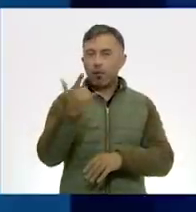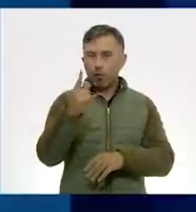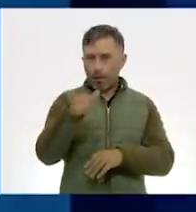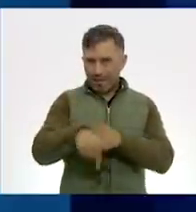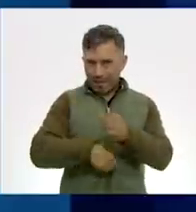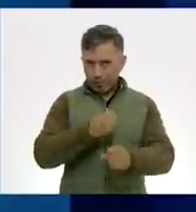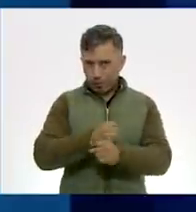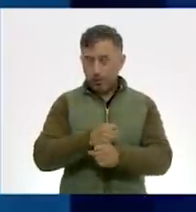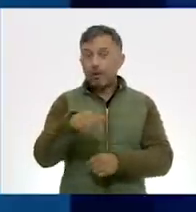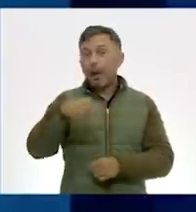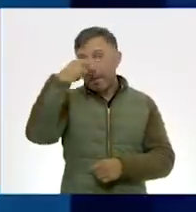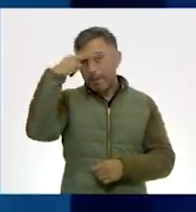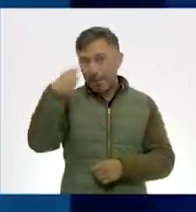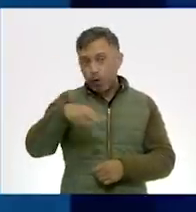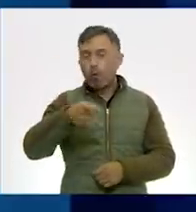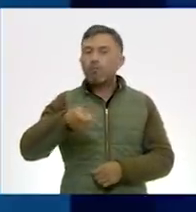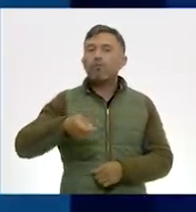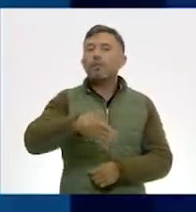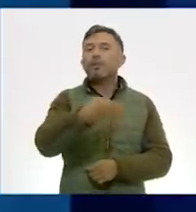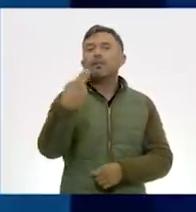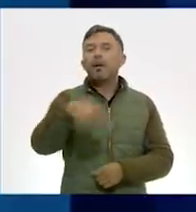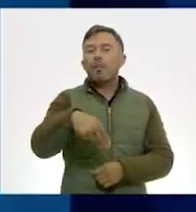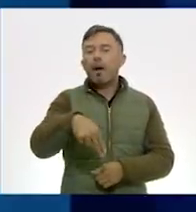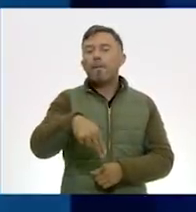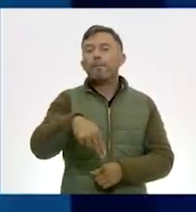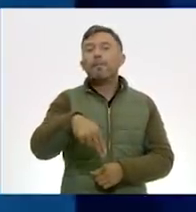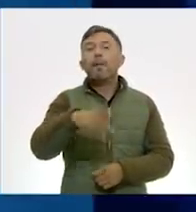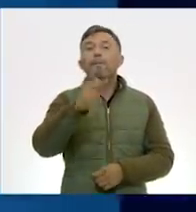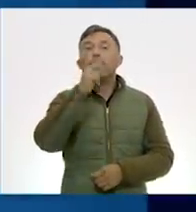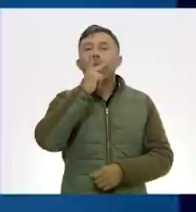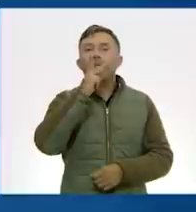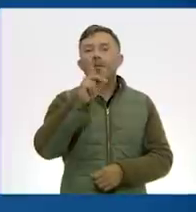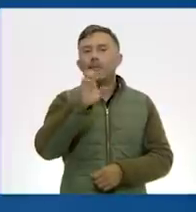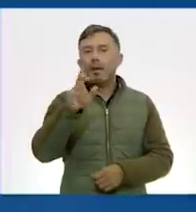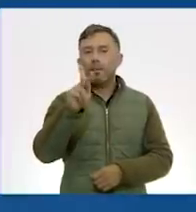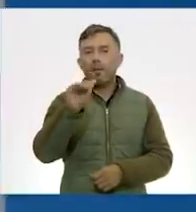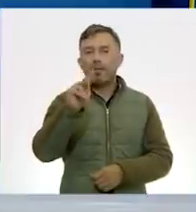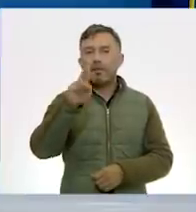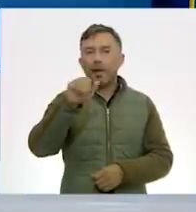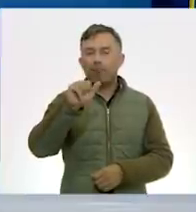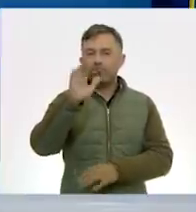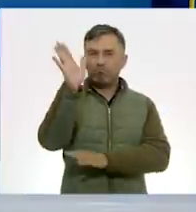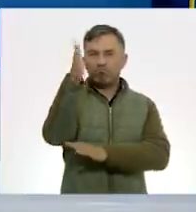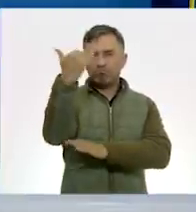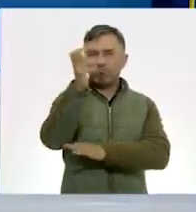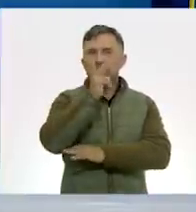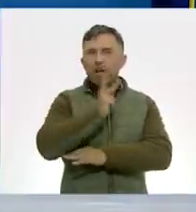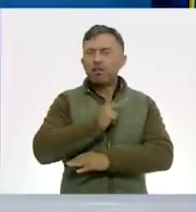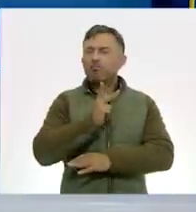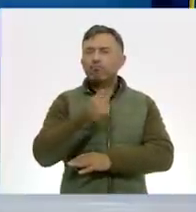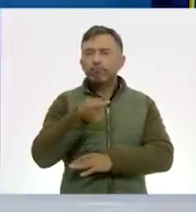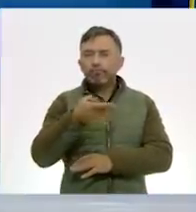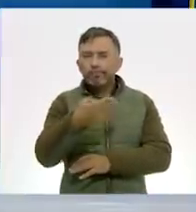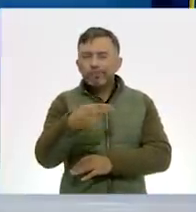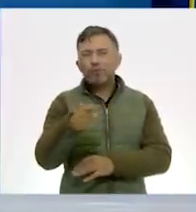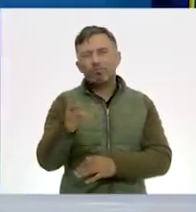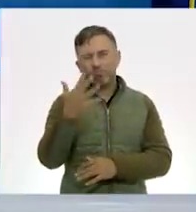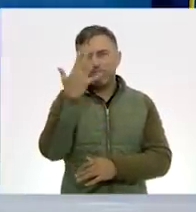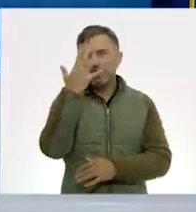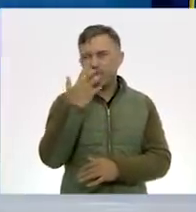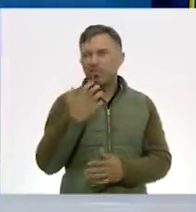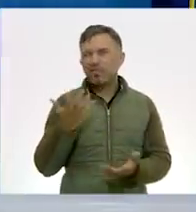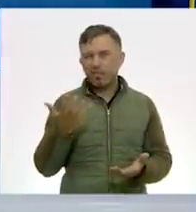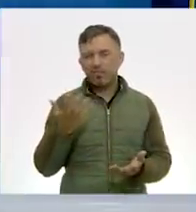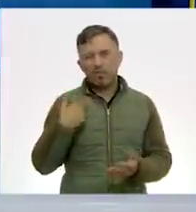México se le conoce como el padre de la patria. Ya sé quién es el padre de la patria. Qué triste destino, va a terminar